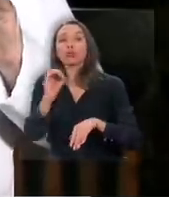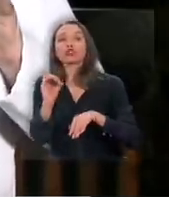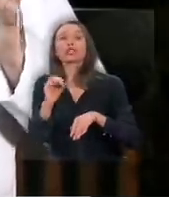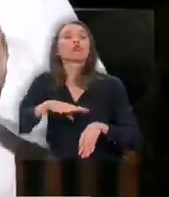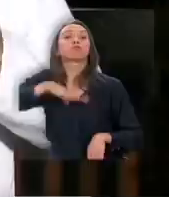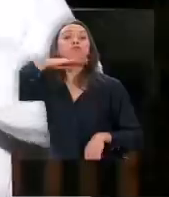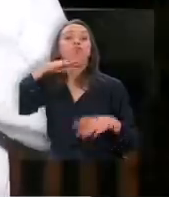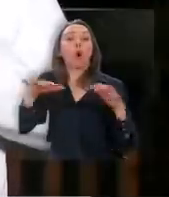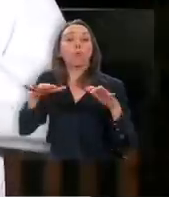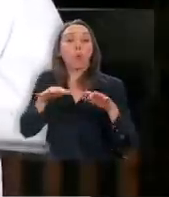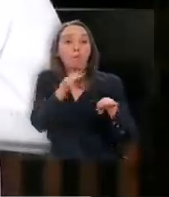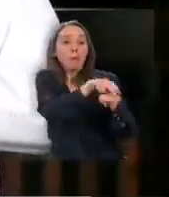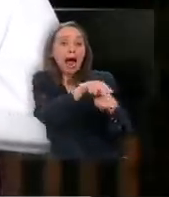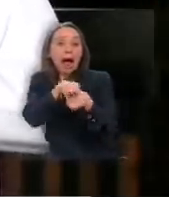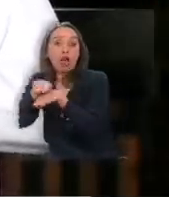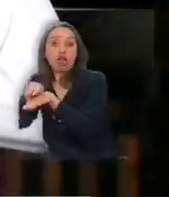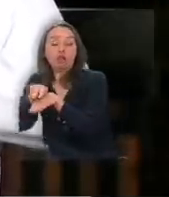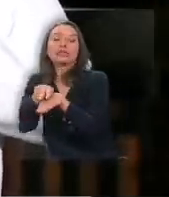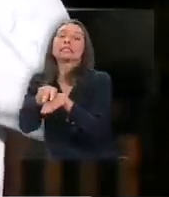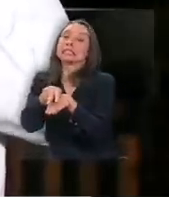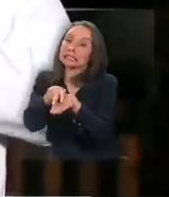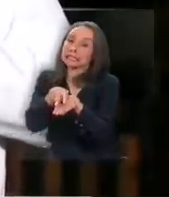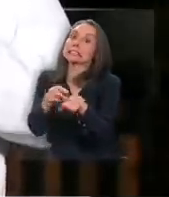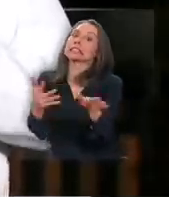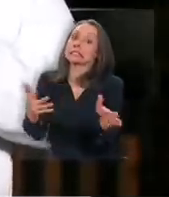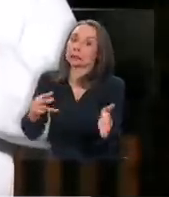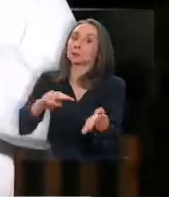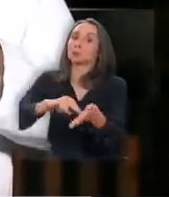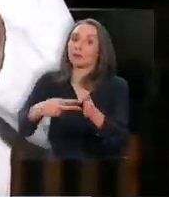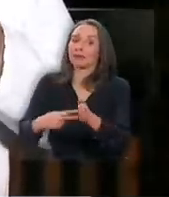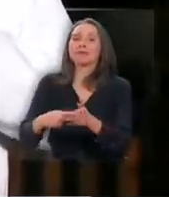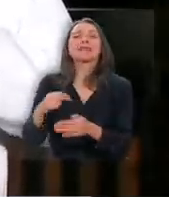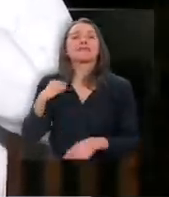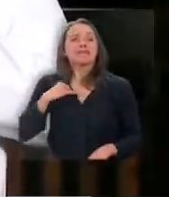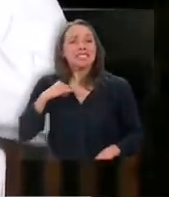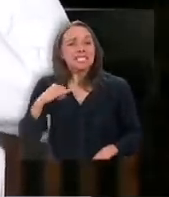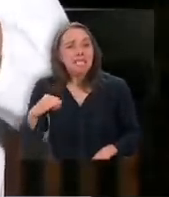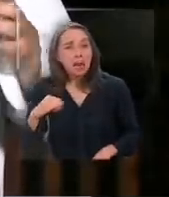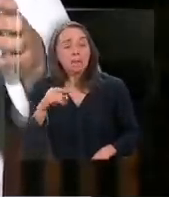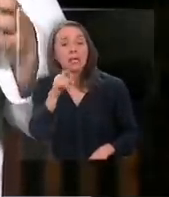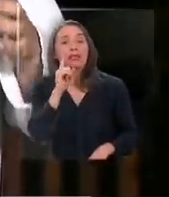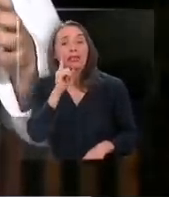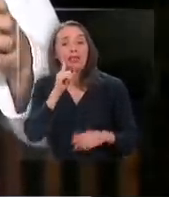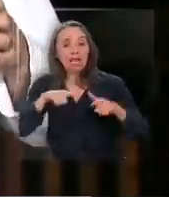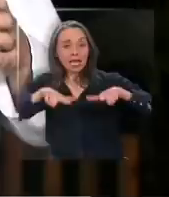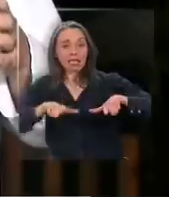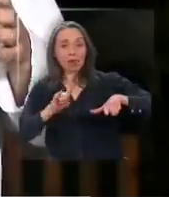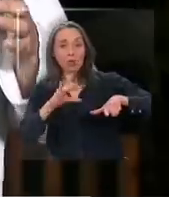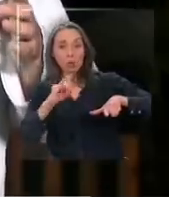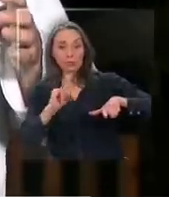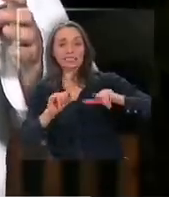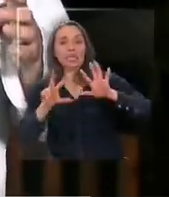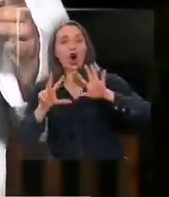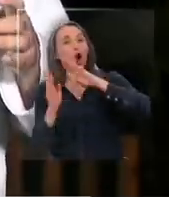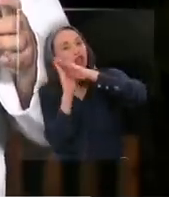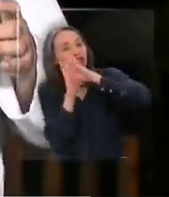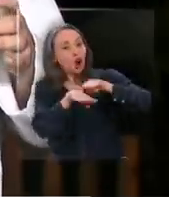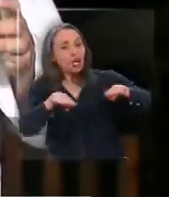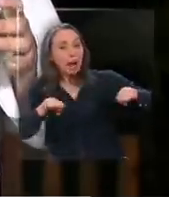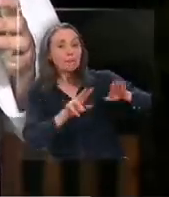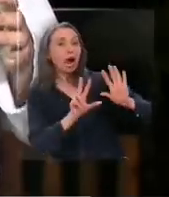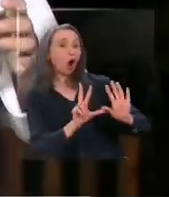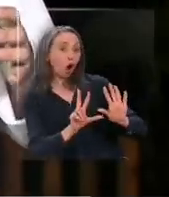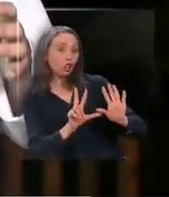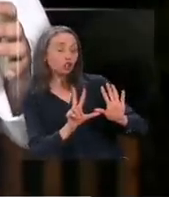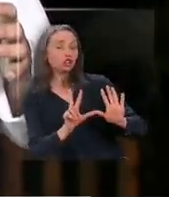85%, ya estamos en problemas. Porque siempre, si uno tiene una unidad de 8 camas, siempre hay que tener por